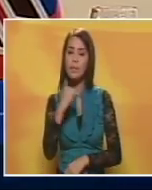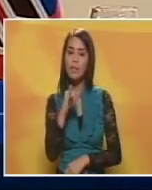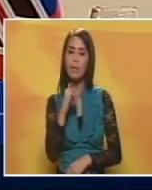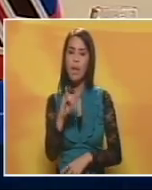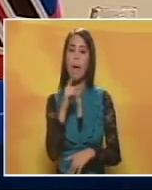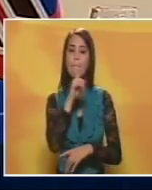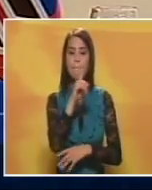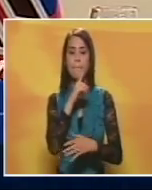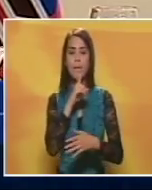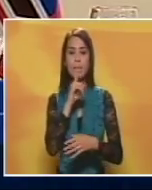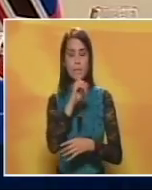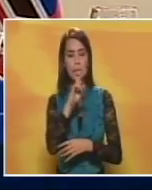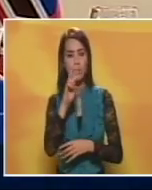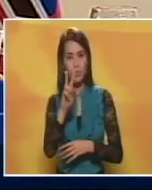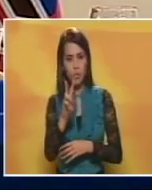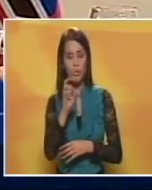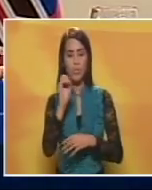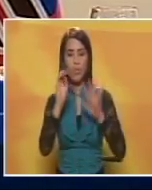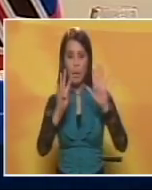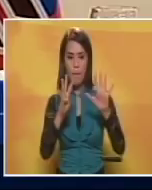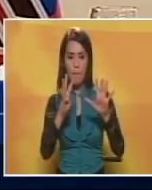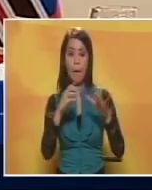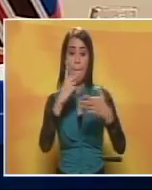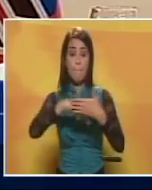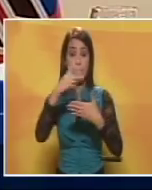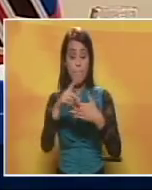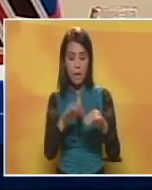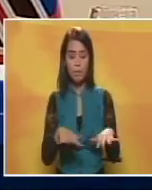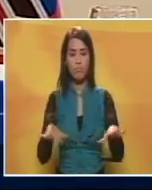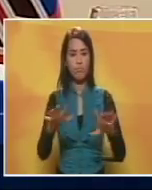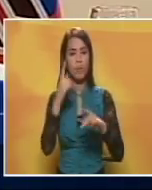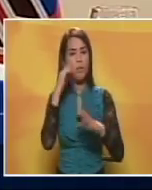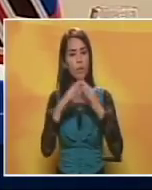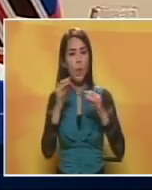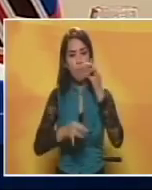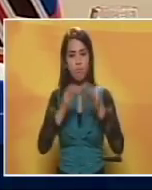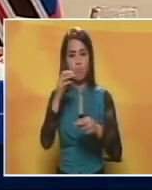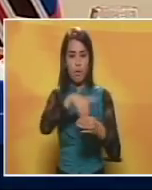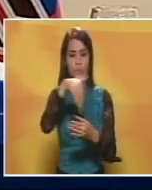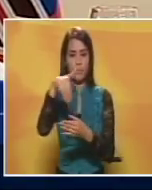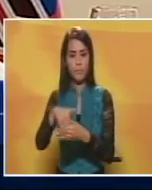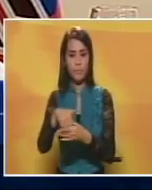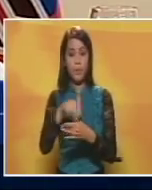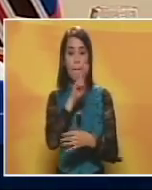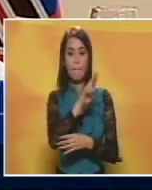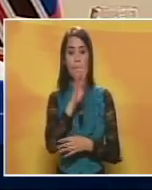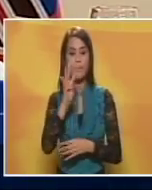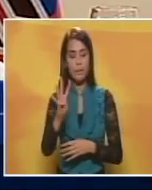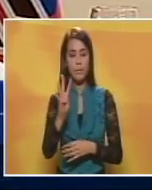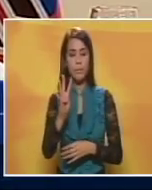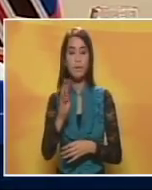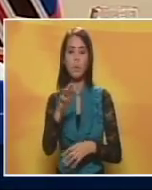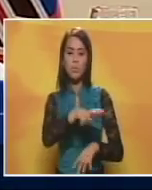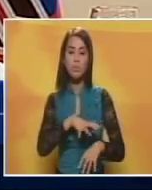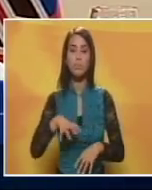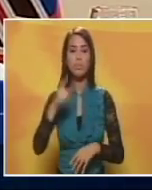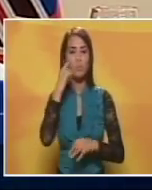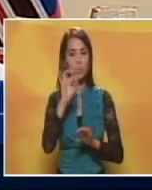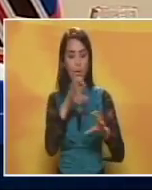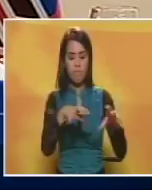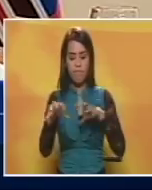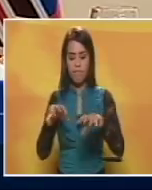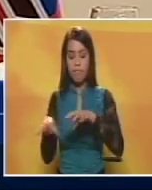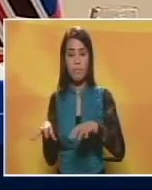generaron 1.109 planes de recorrido por parte de los fiscales electorales en las 24 entidades